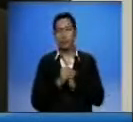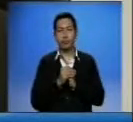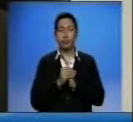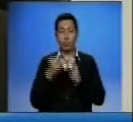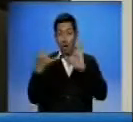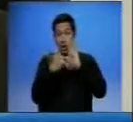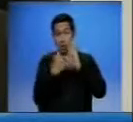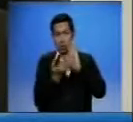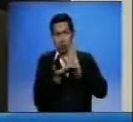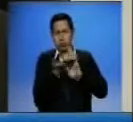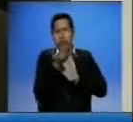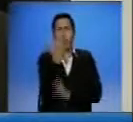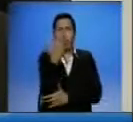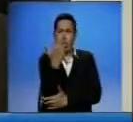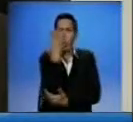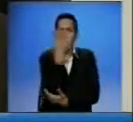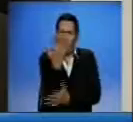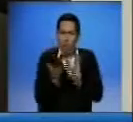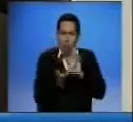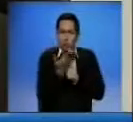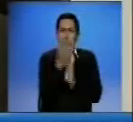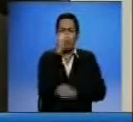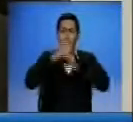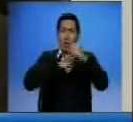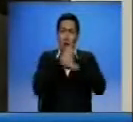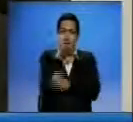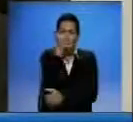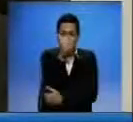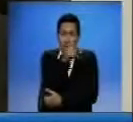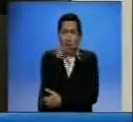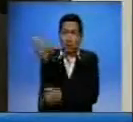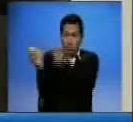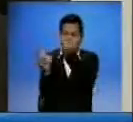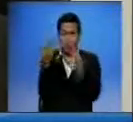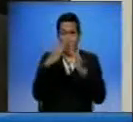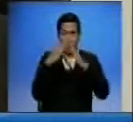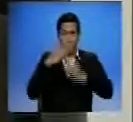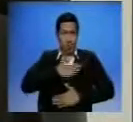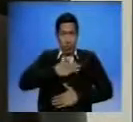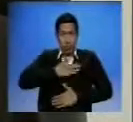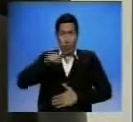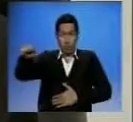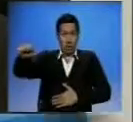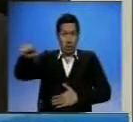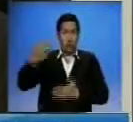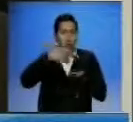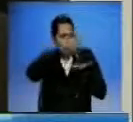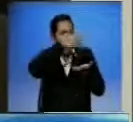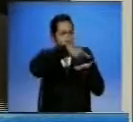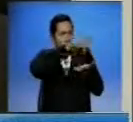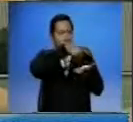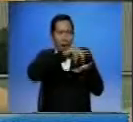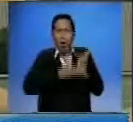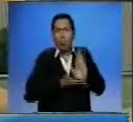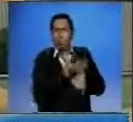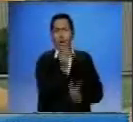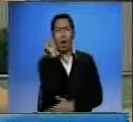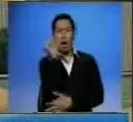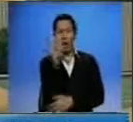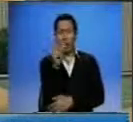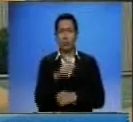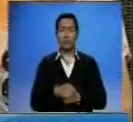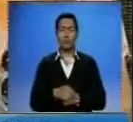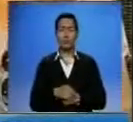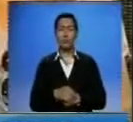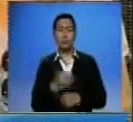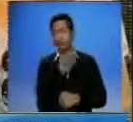o hasta triplicar por 10 años para los residentes, para los propietarios de los bienes inmuebles. Por lo